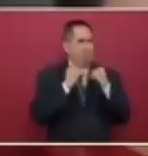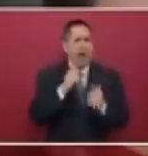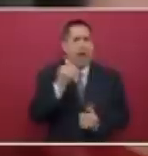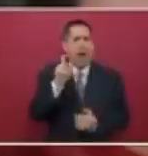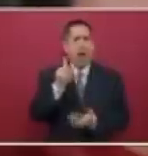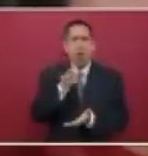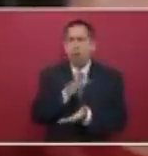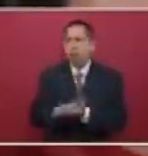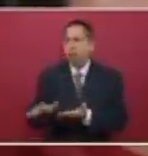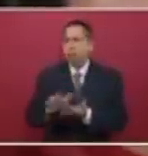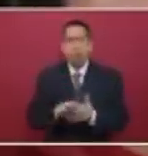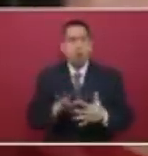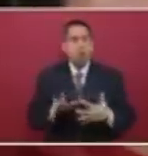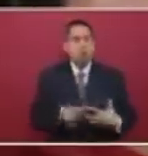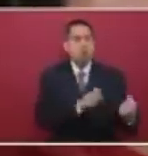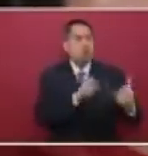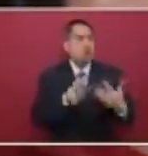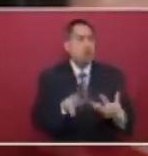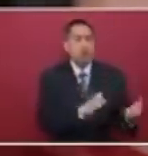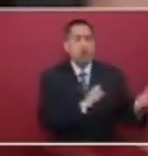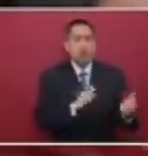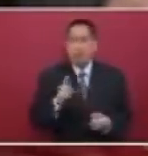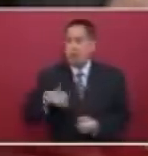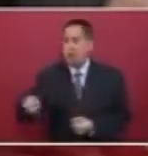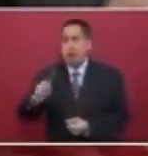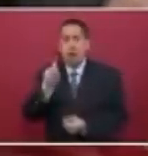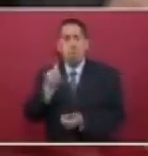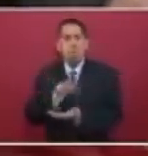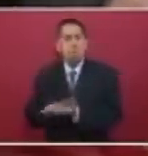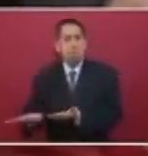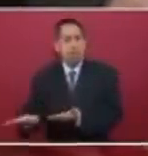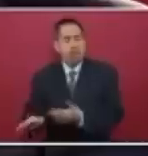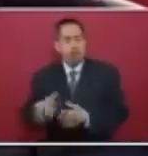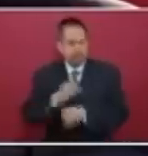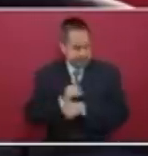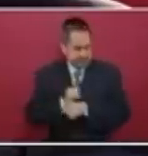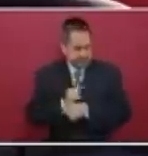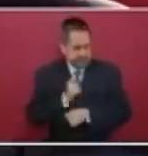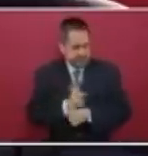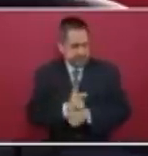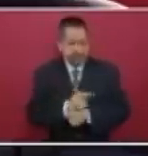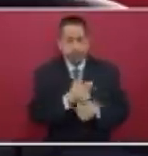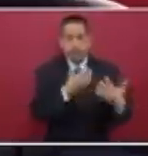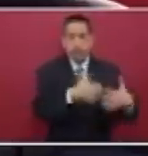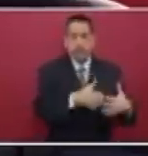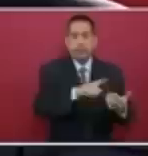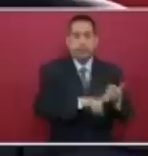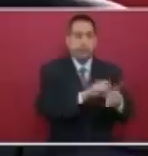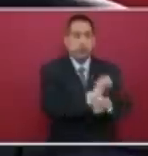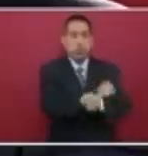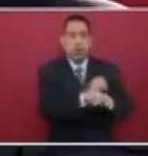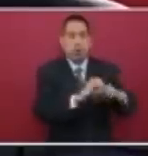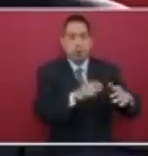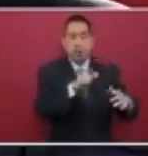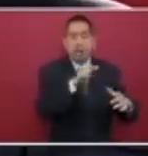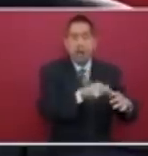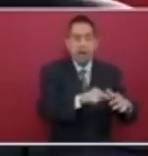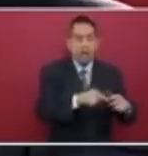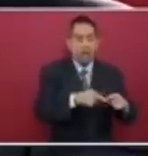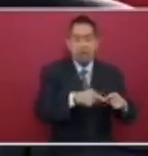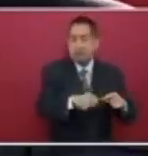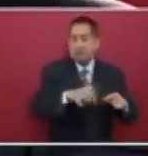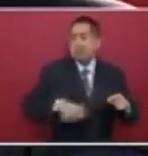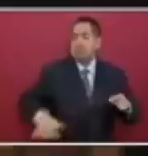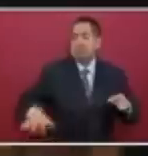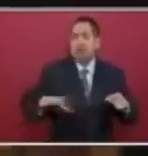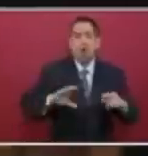alto consumo de la empresa tenemos una investigación que dicha empresa en su planta en obregón está a punto de terminar de dejar a las